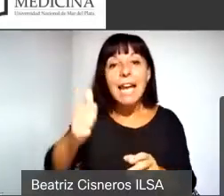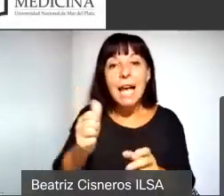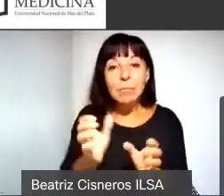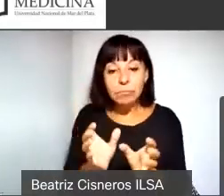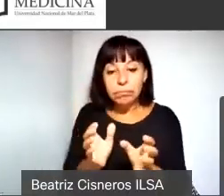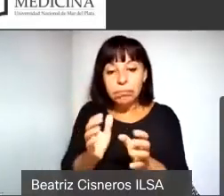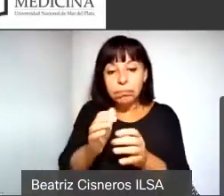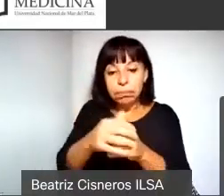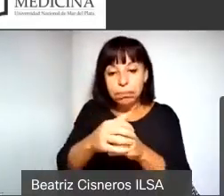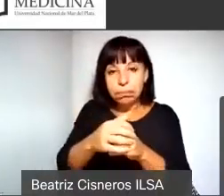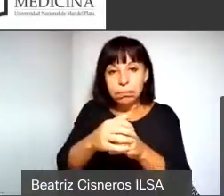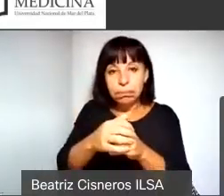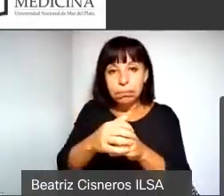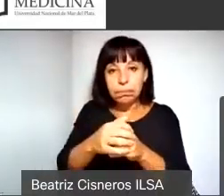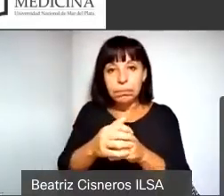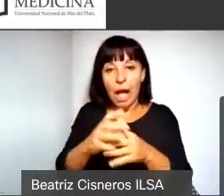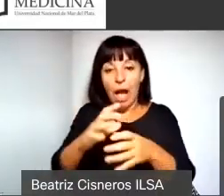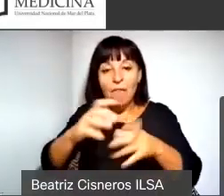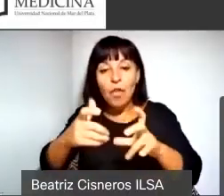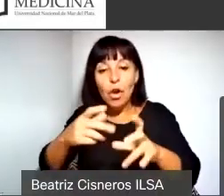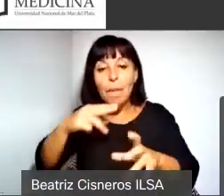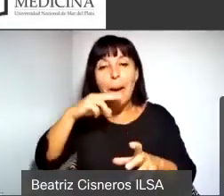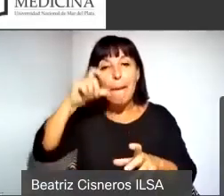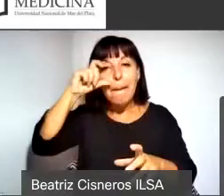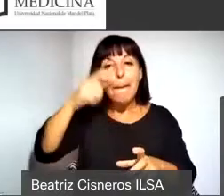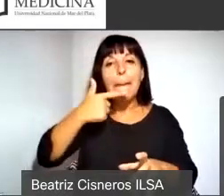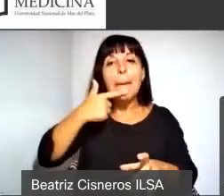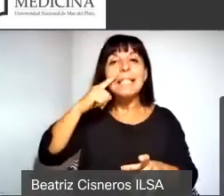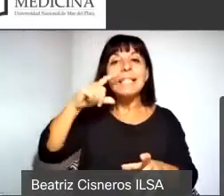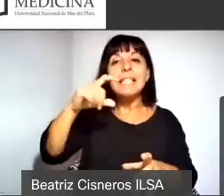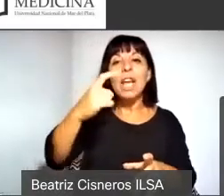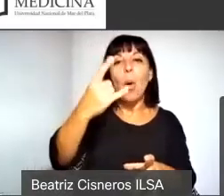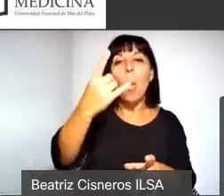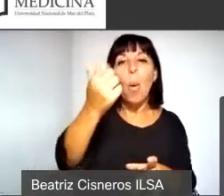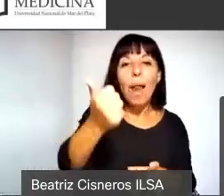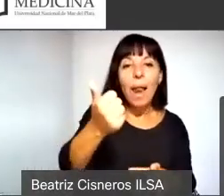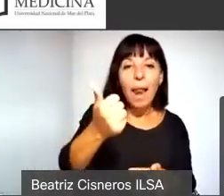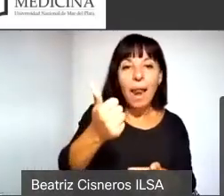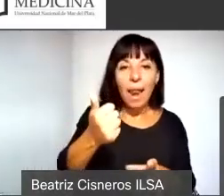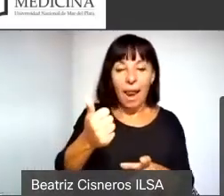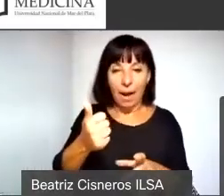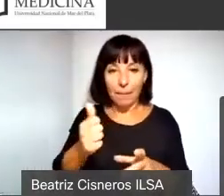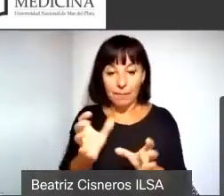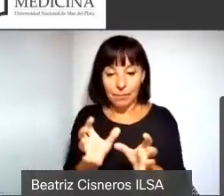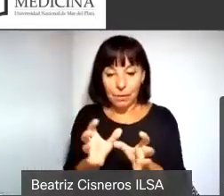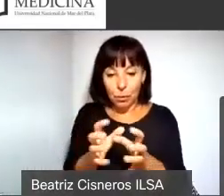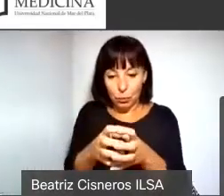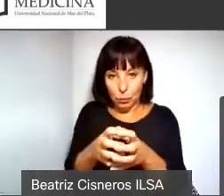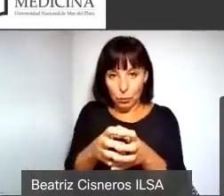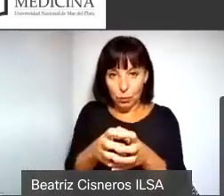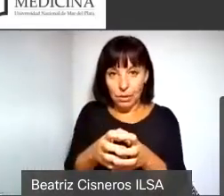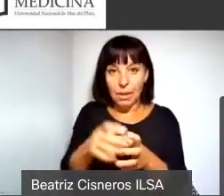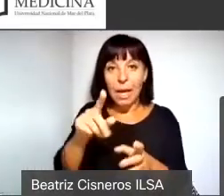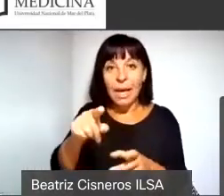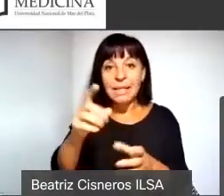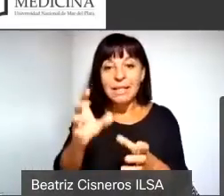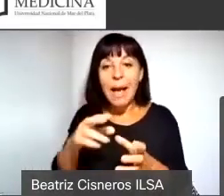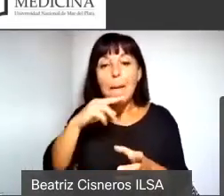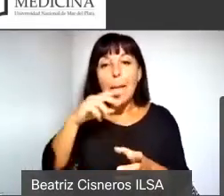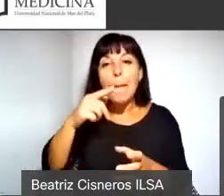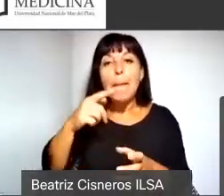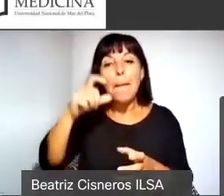una vesícula que ingresa dentro de la célula con ese material que se fagocitó. Y esa vesícula recibe el nombre